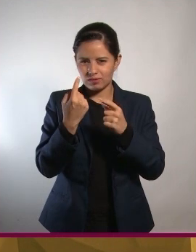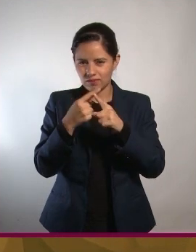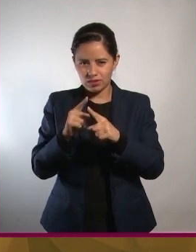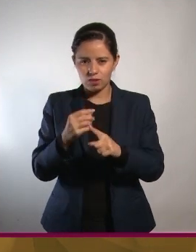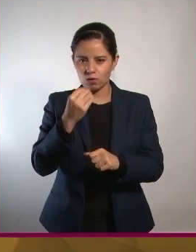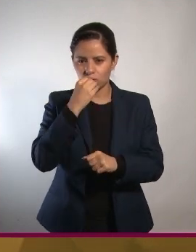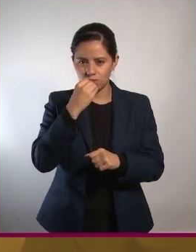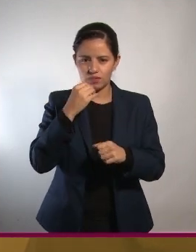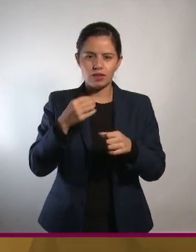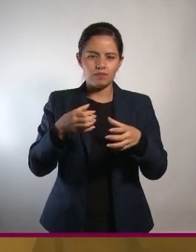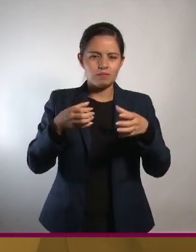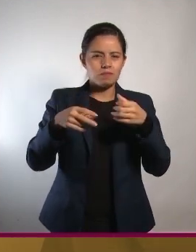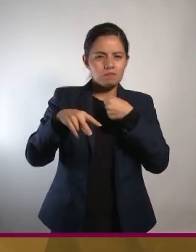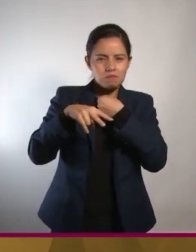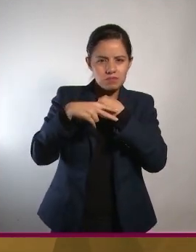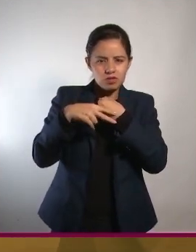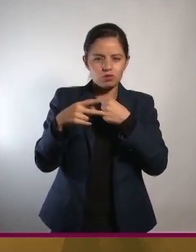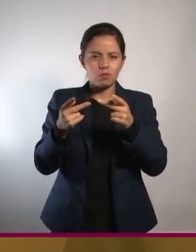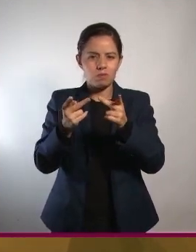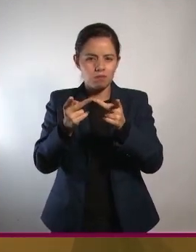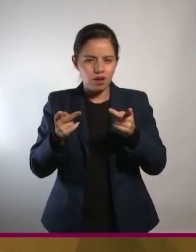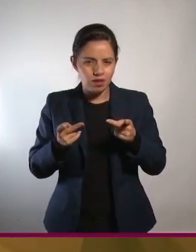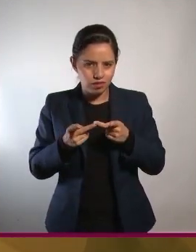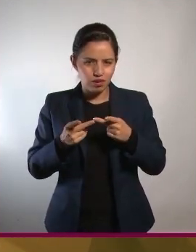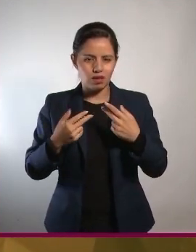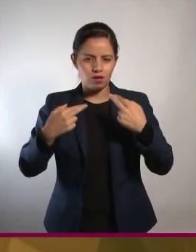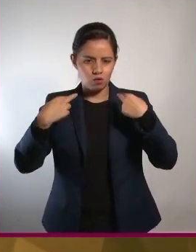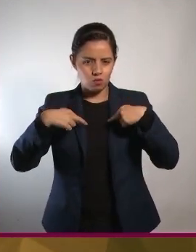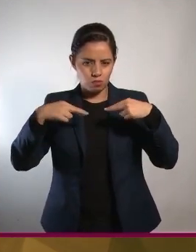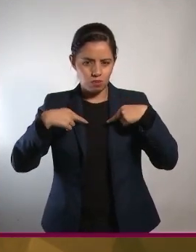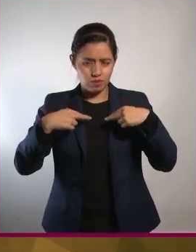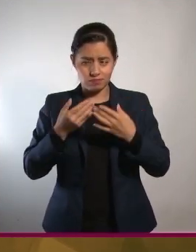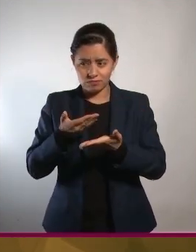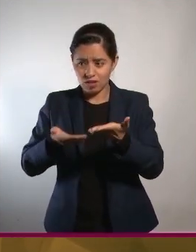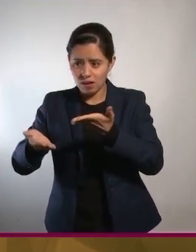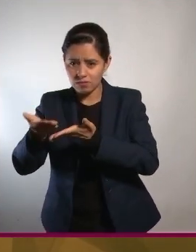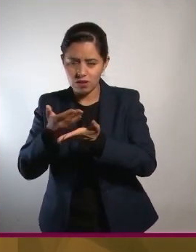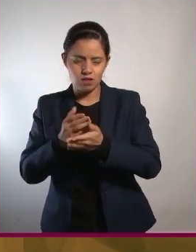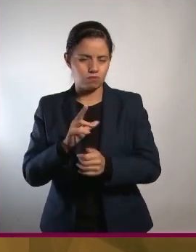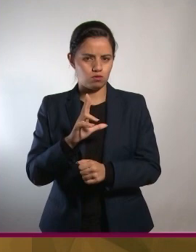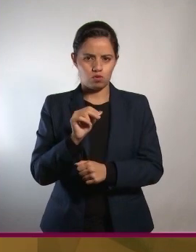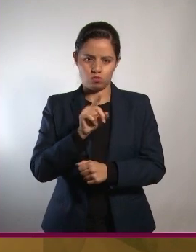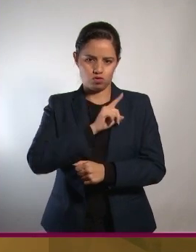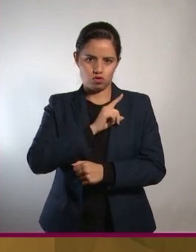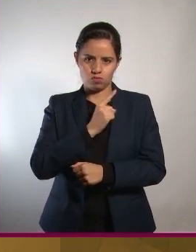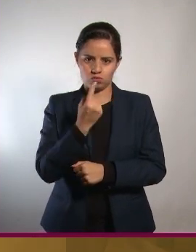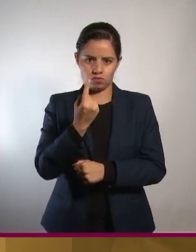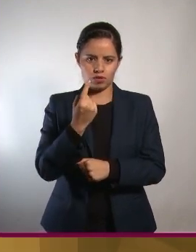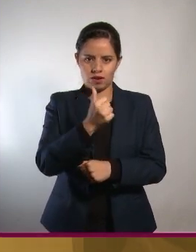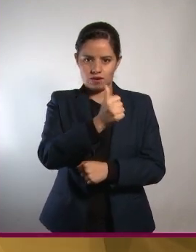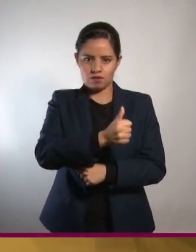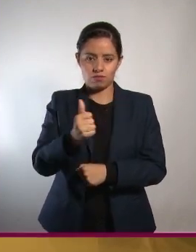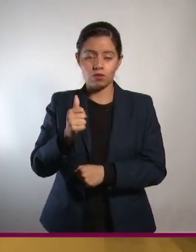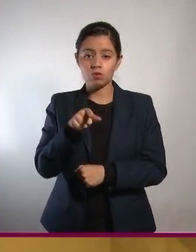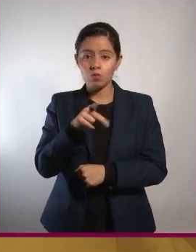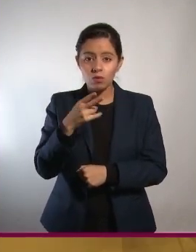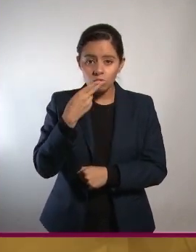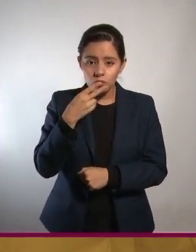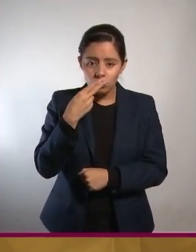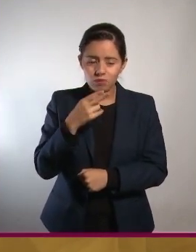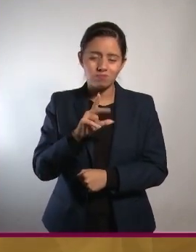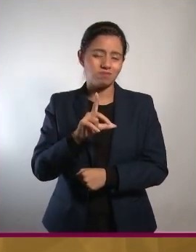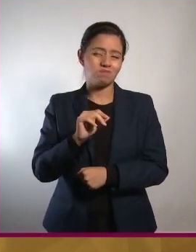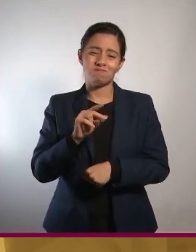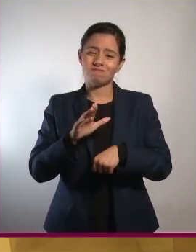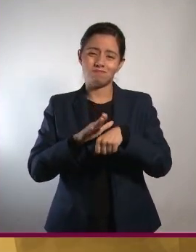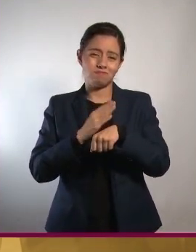platos, tazas, toallas, paños o ropa de cama. No fume, ya que fumar puede aumentar su riesgo de desarrollar una enfermedad grave cuando está